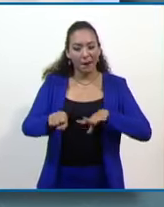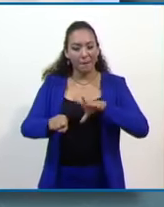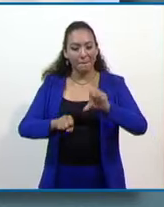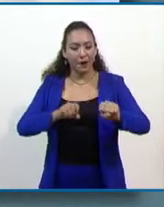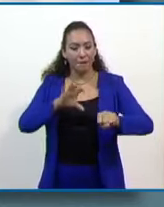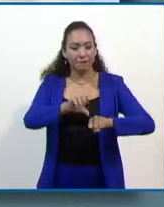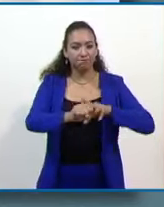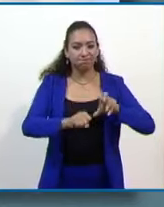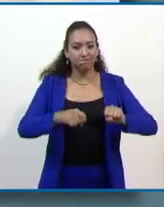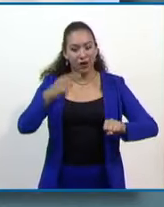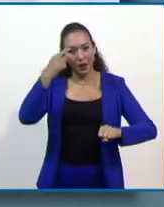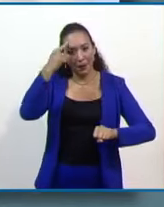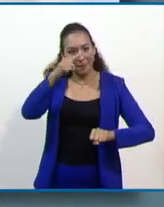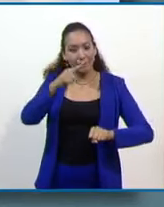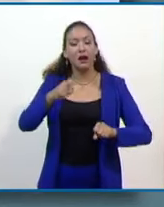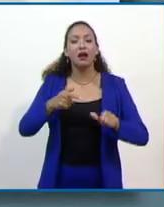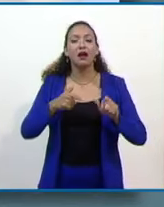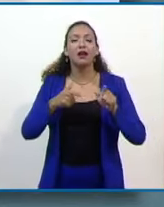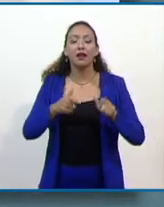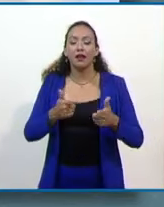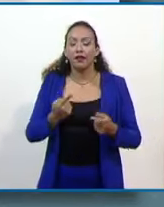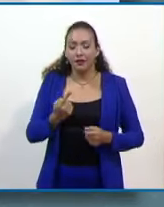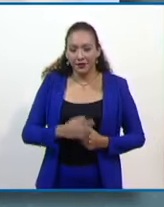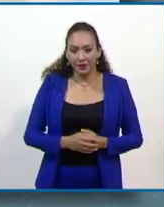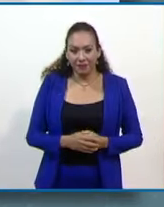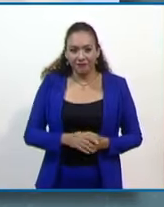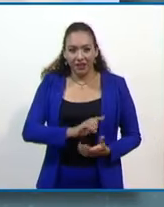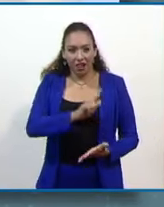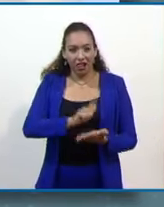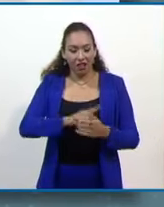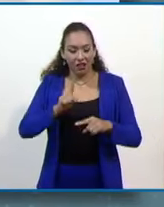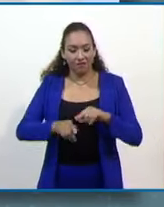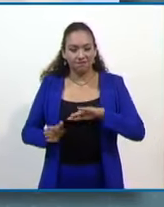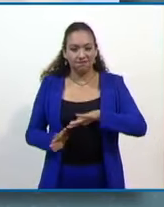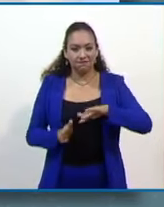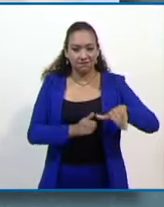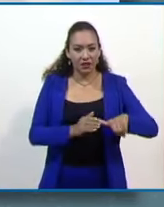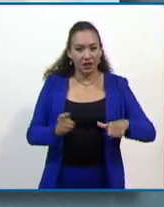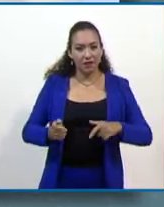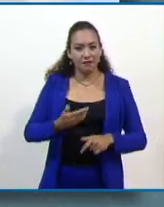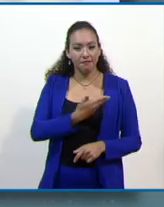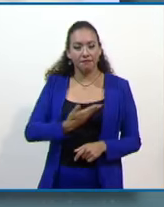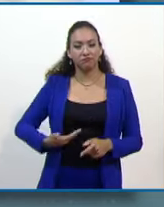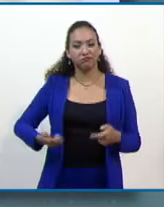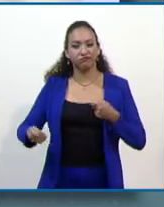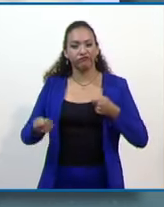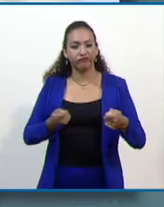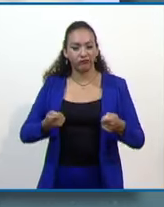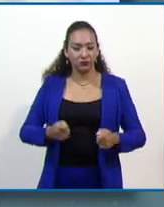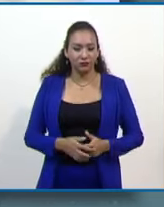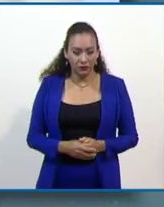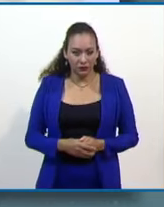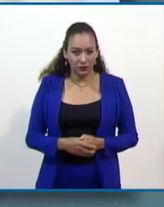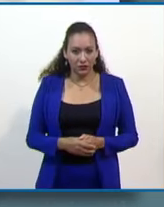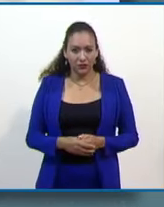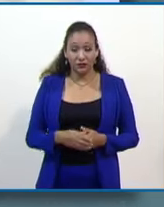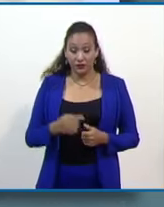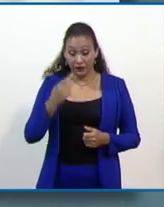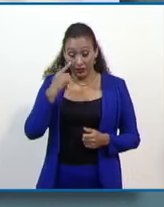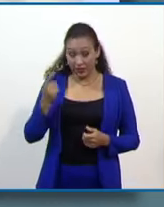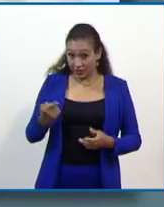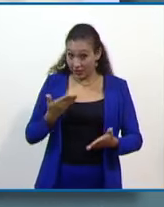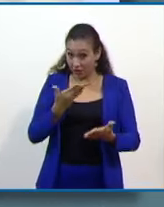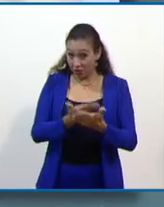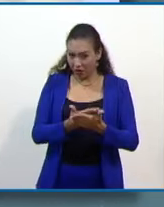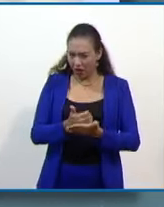para preservar el Estado de Derecho. Que hay consenso en que la reforma propuesta no resolverá los